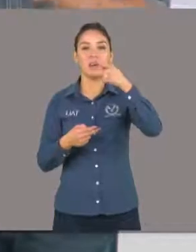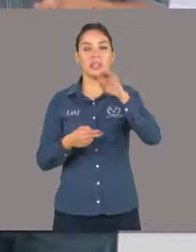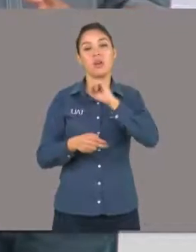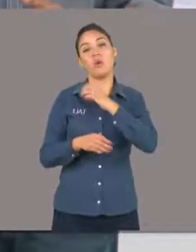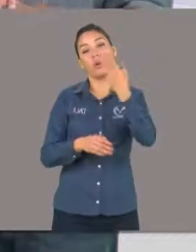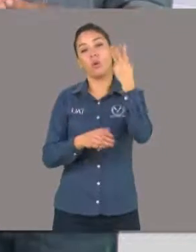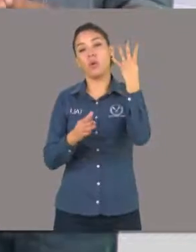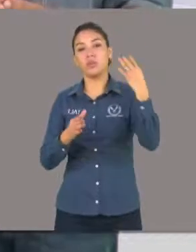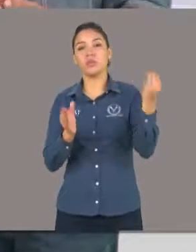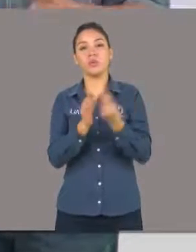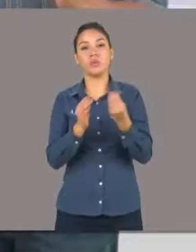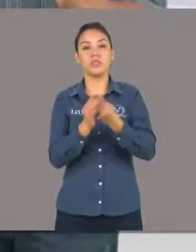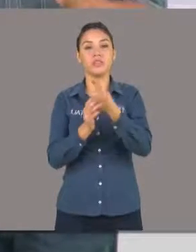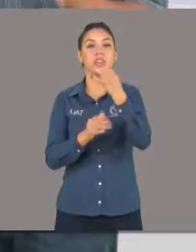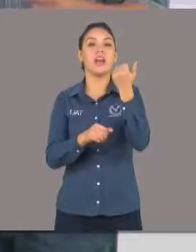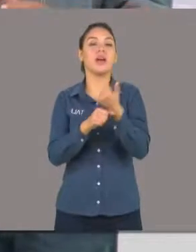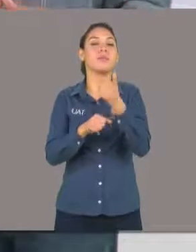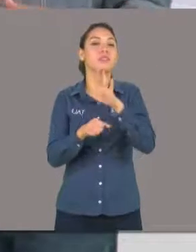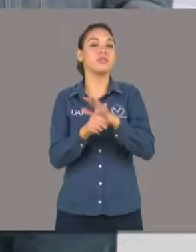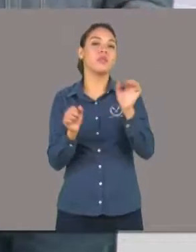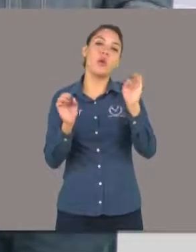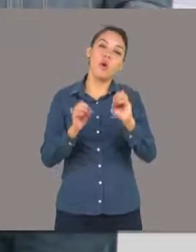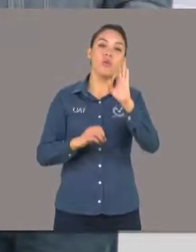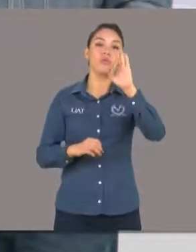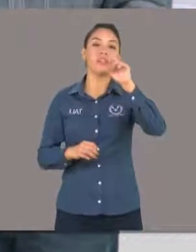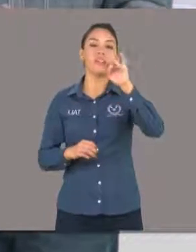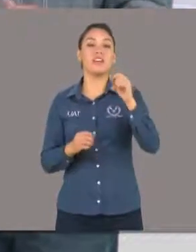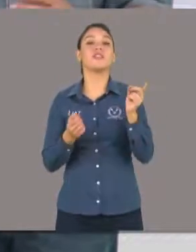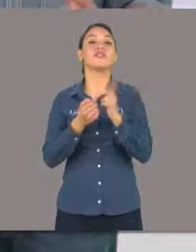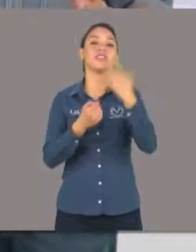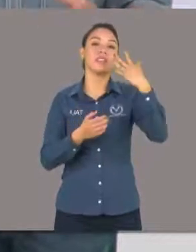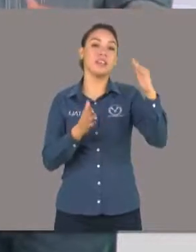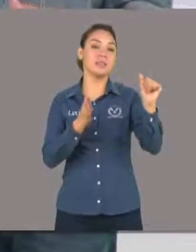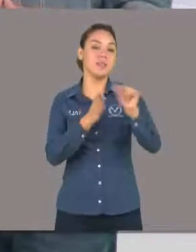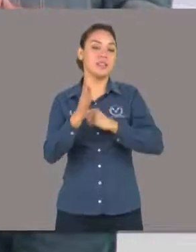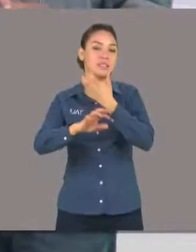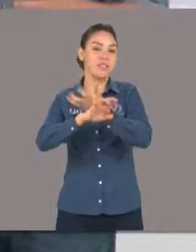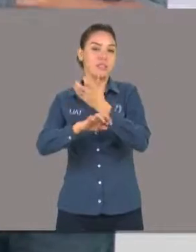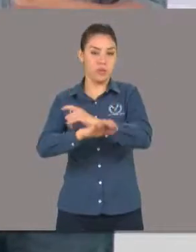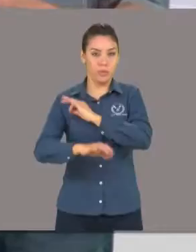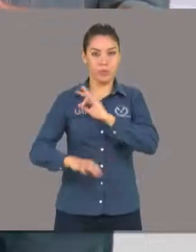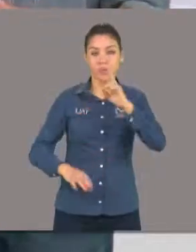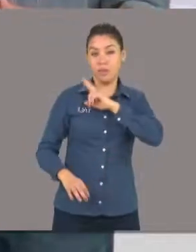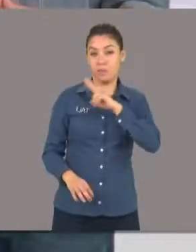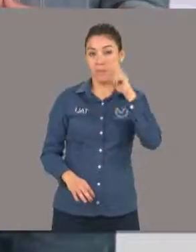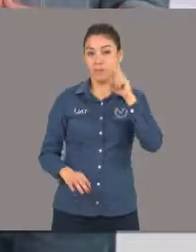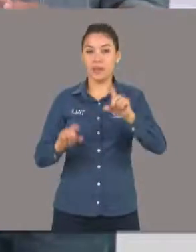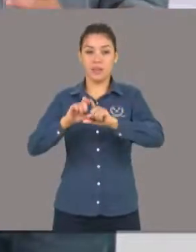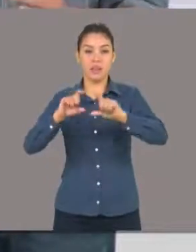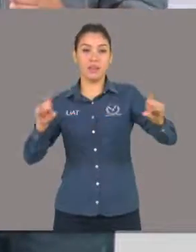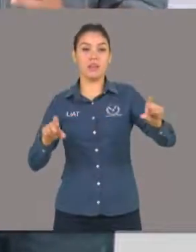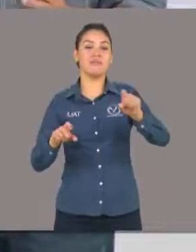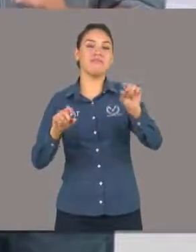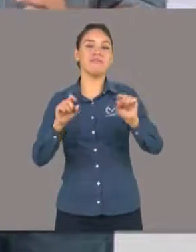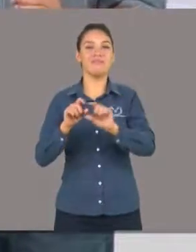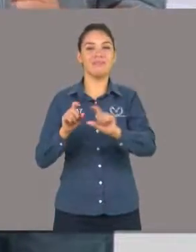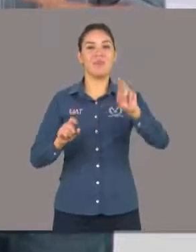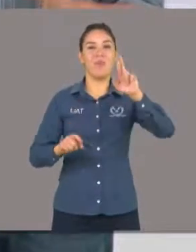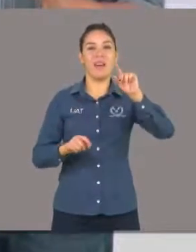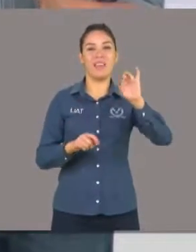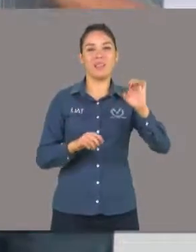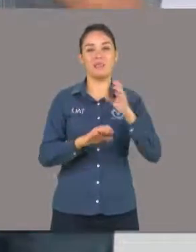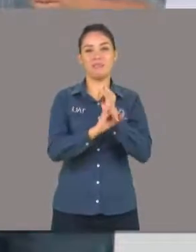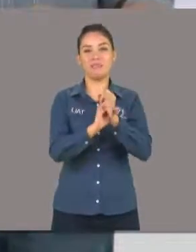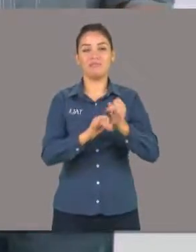hasta cuatro cursos de administración y o finanzas durante diez meses en Estados Unidos. Checa las bases en www.wad.edu